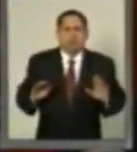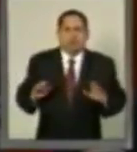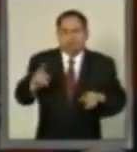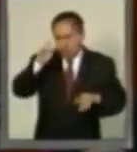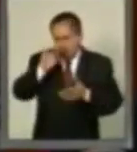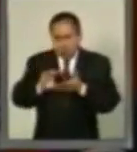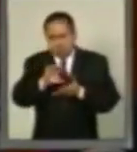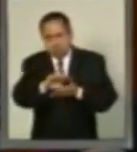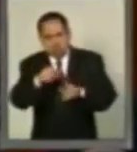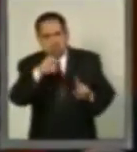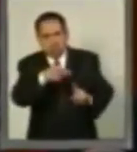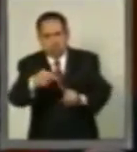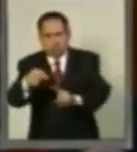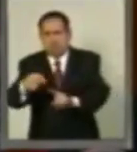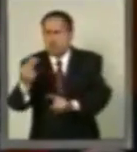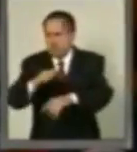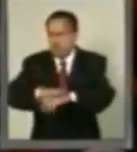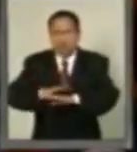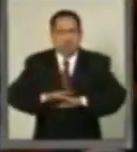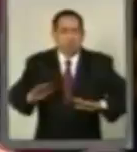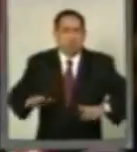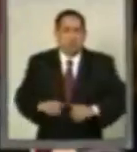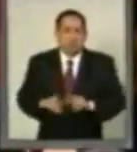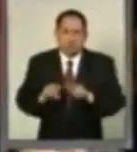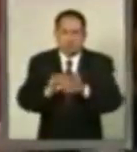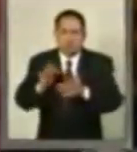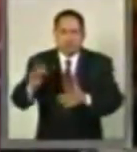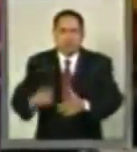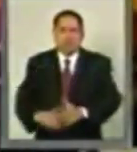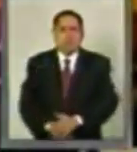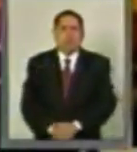que se aplique en todas las partes donde se necesita. Muchas gracias.